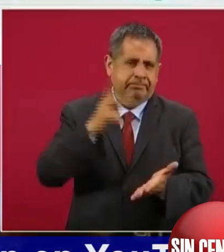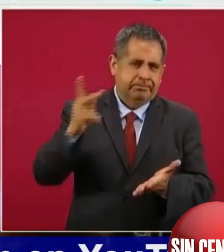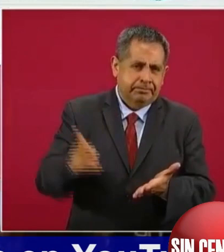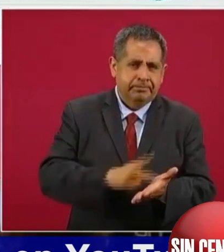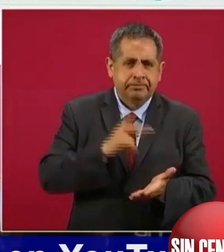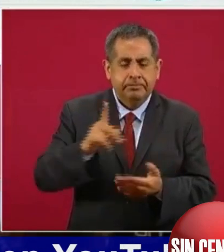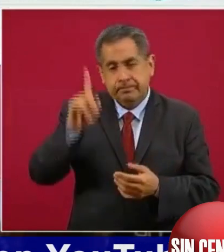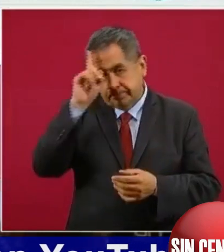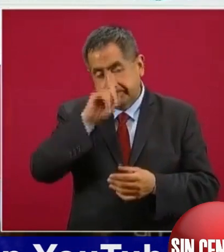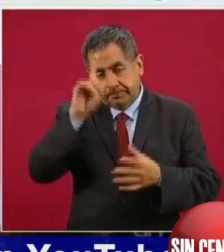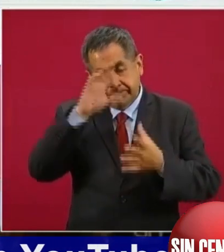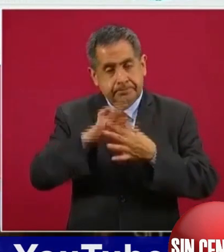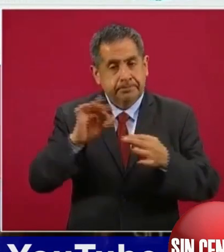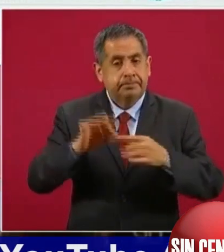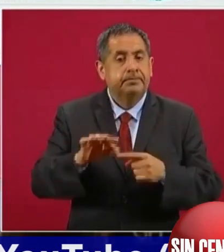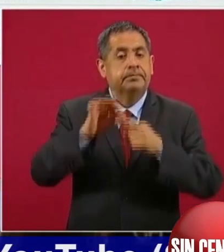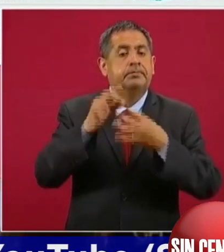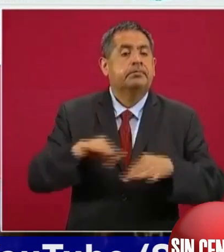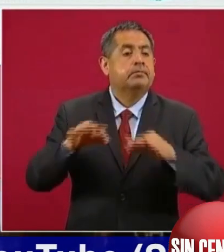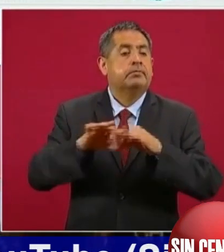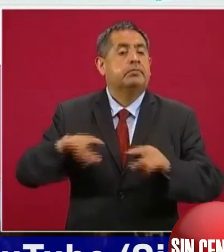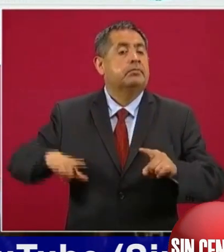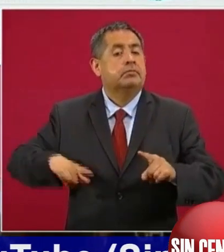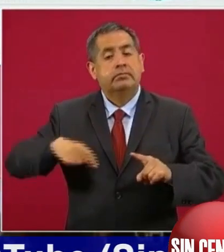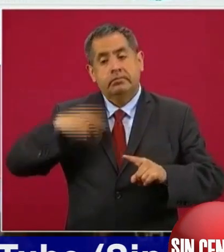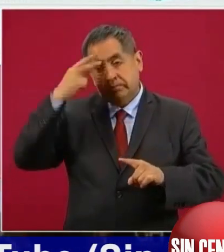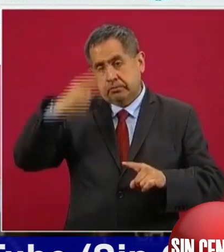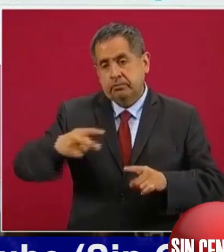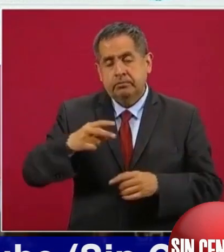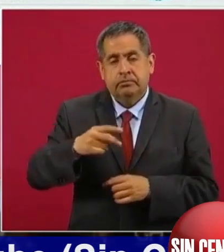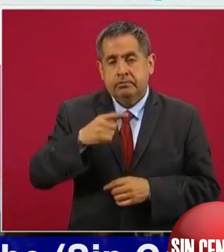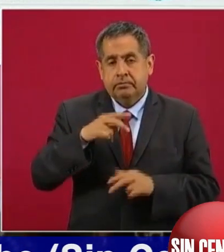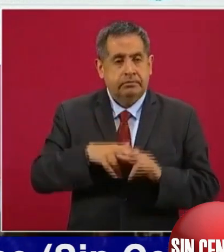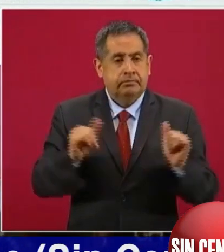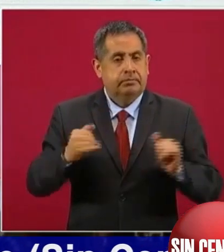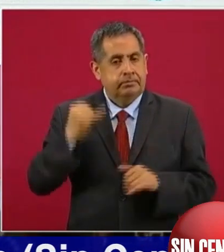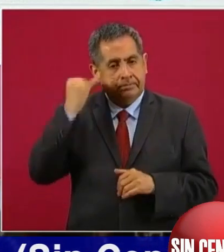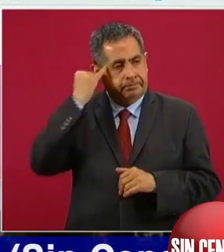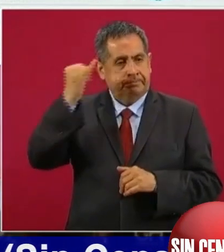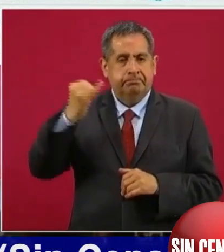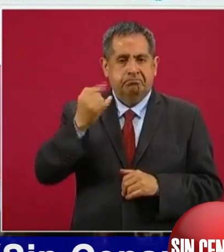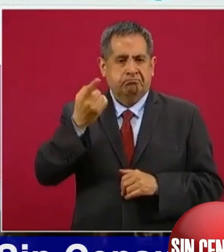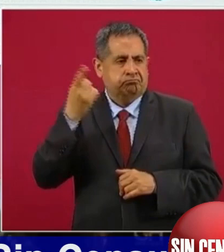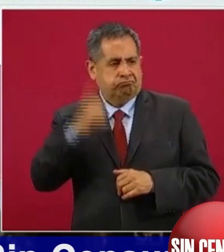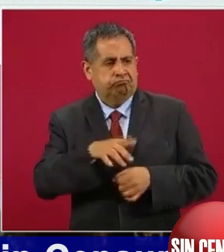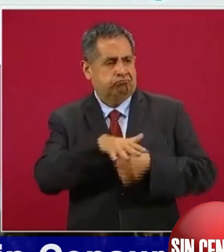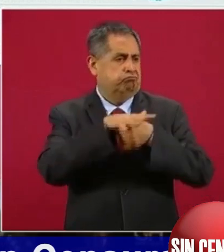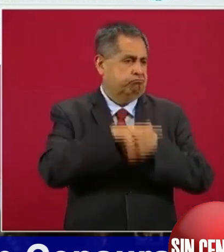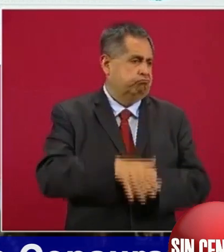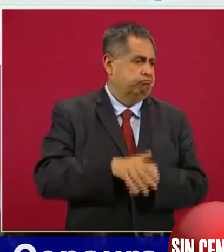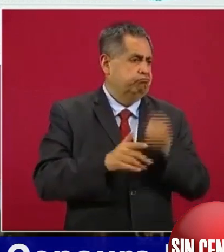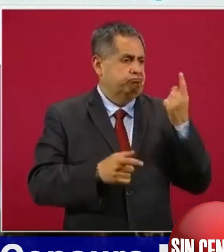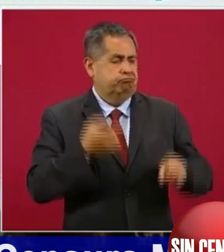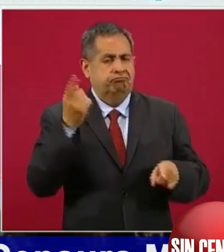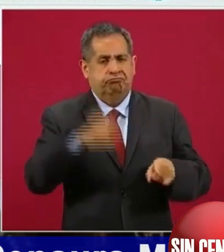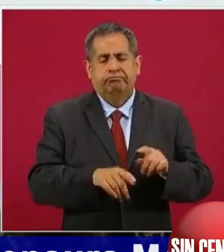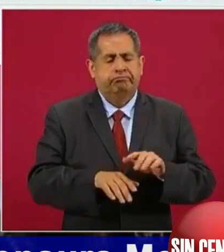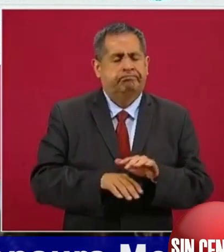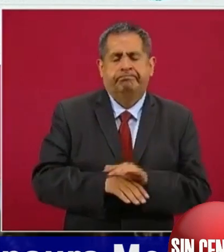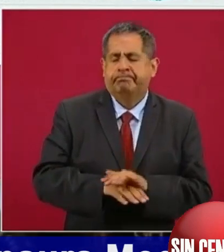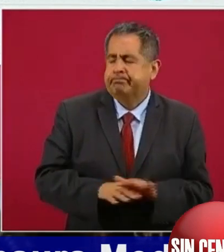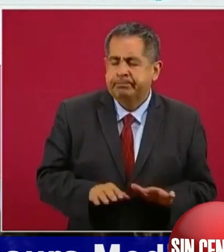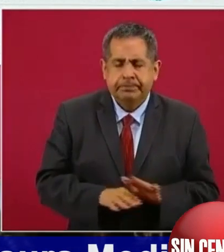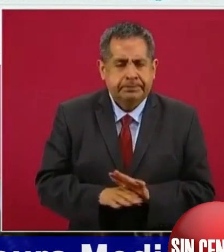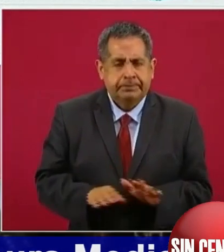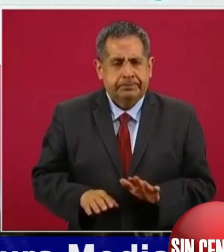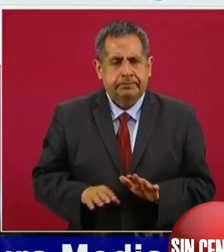vez, hemos destacado que el Gobierno de México en ningún momento optó por medidas coercitivas, y esto tiene que ver con